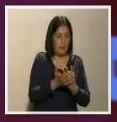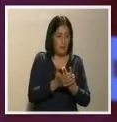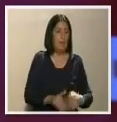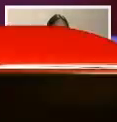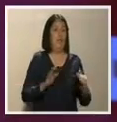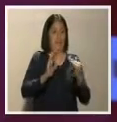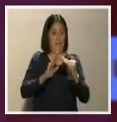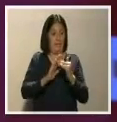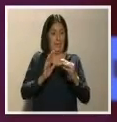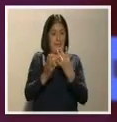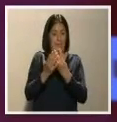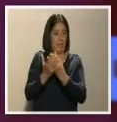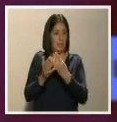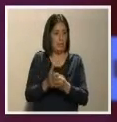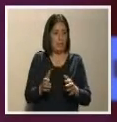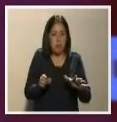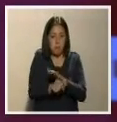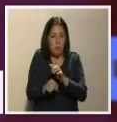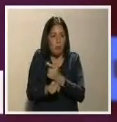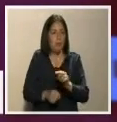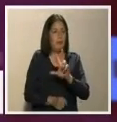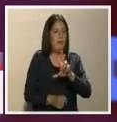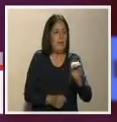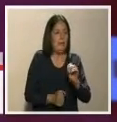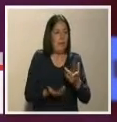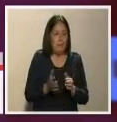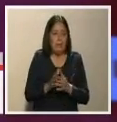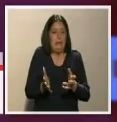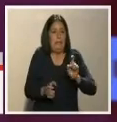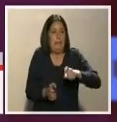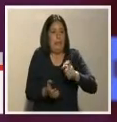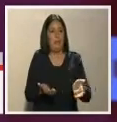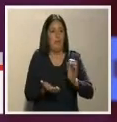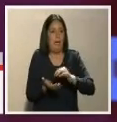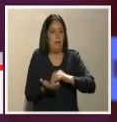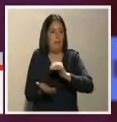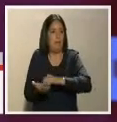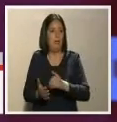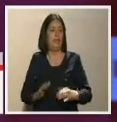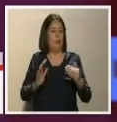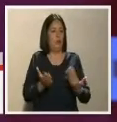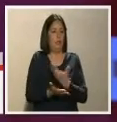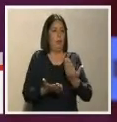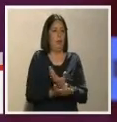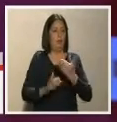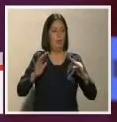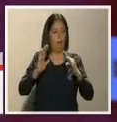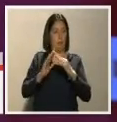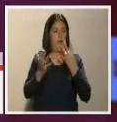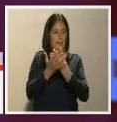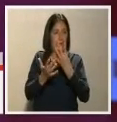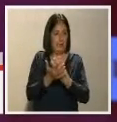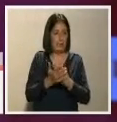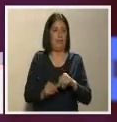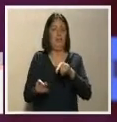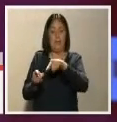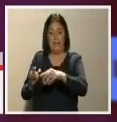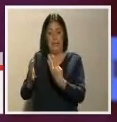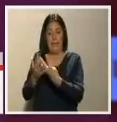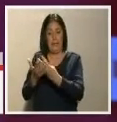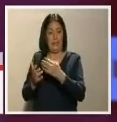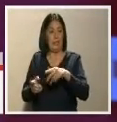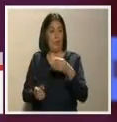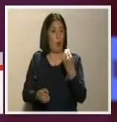capacidad de las cárceles es solo 30.000. Necesitamos construir nuevas cárceles y sacar de las cárceles a